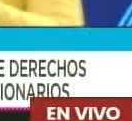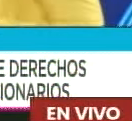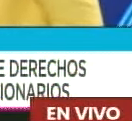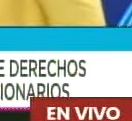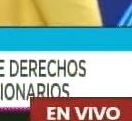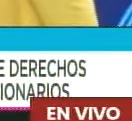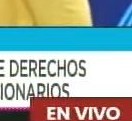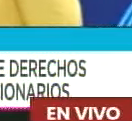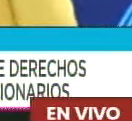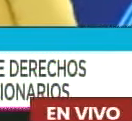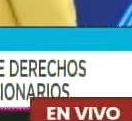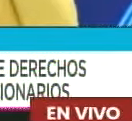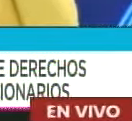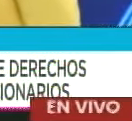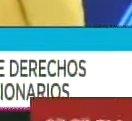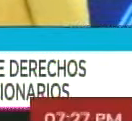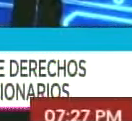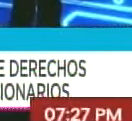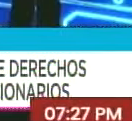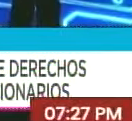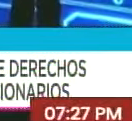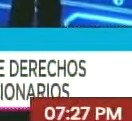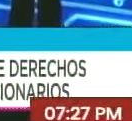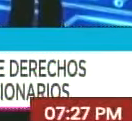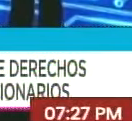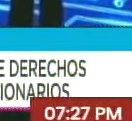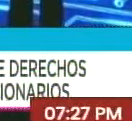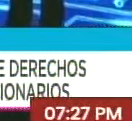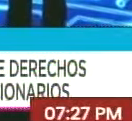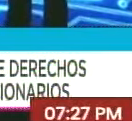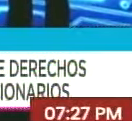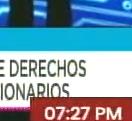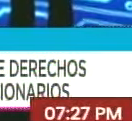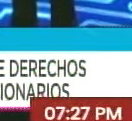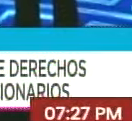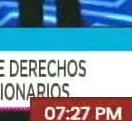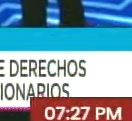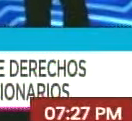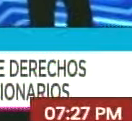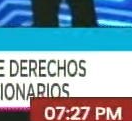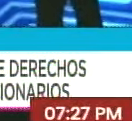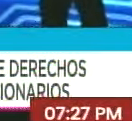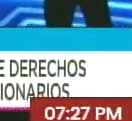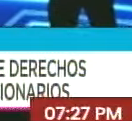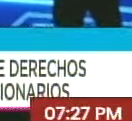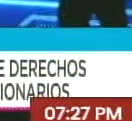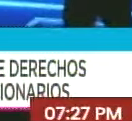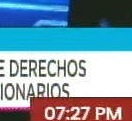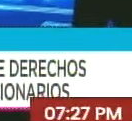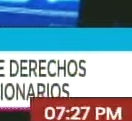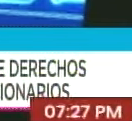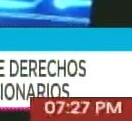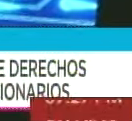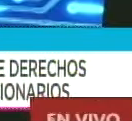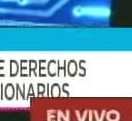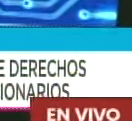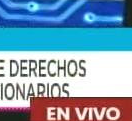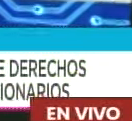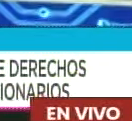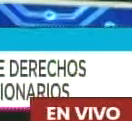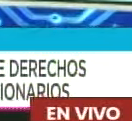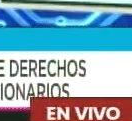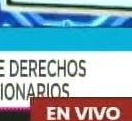Frente a esto, ¿qué nos dice? Bueno, fíjate, es muy importante estar bien informado y no